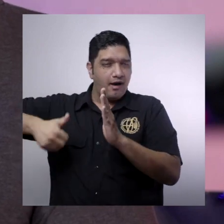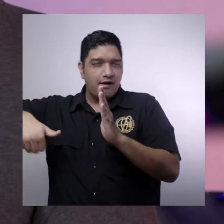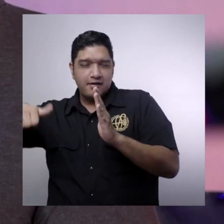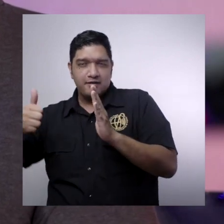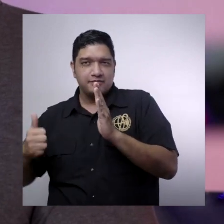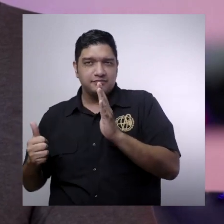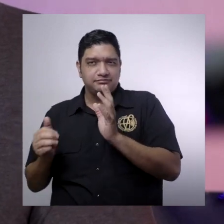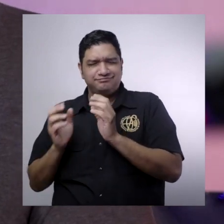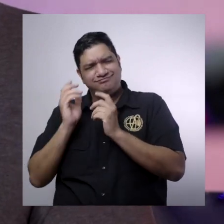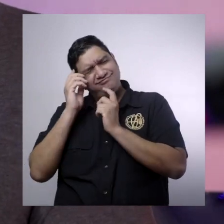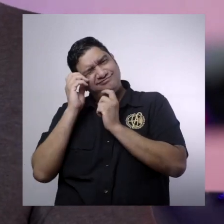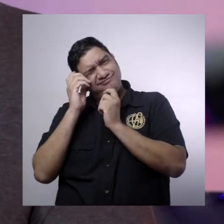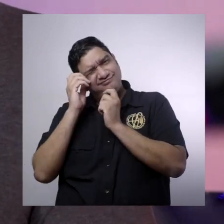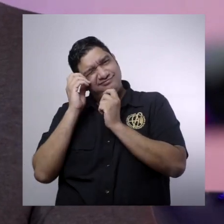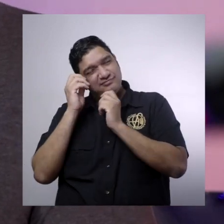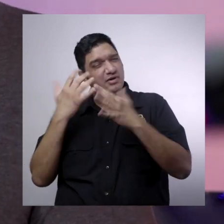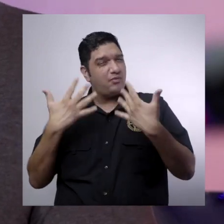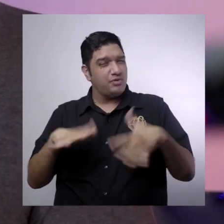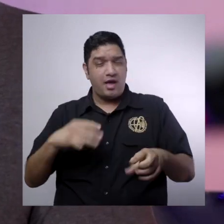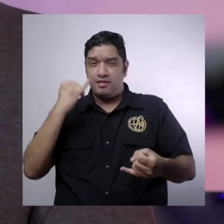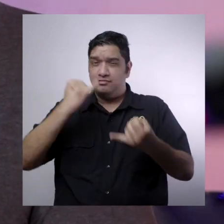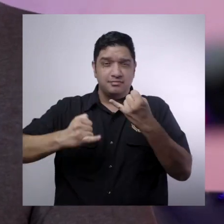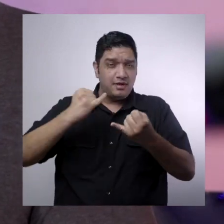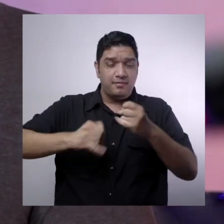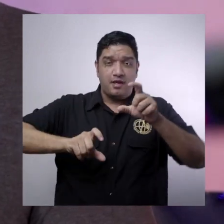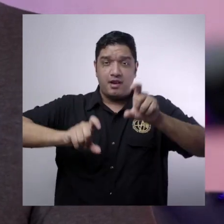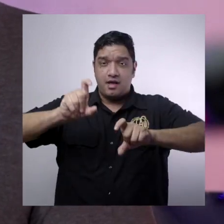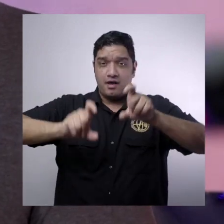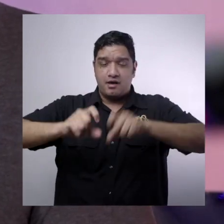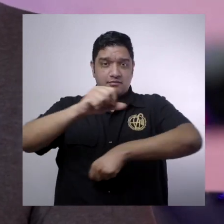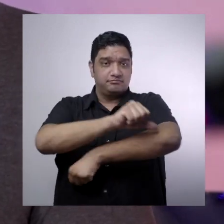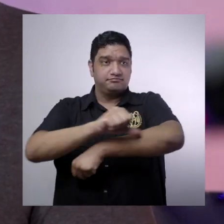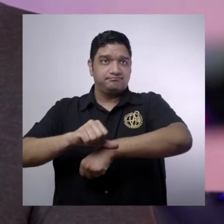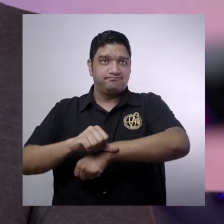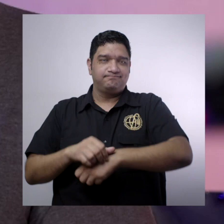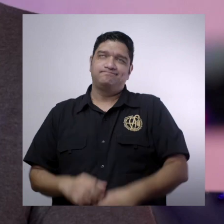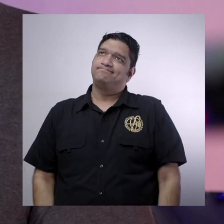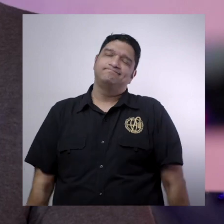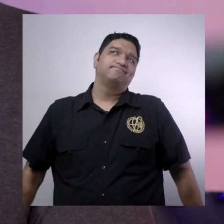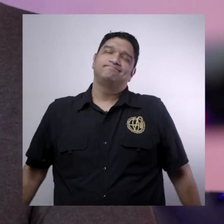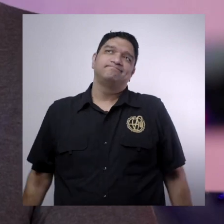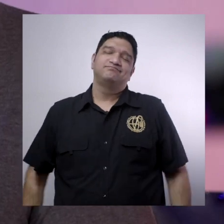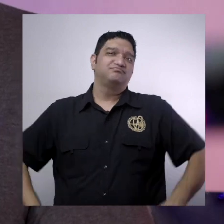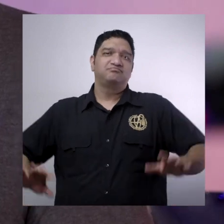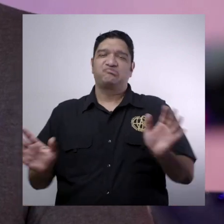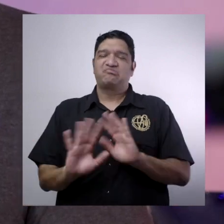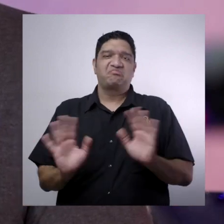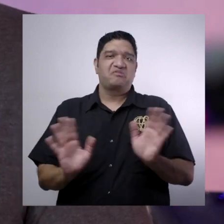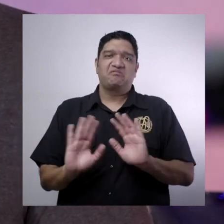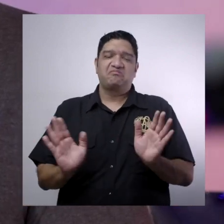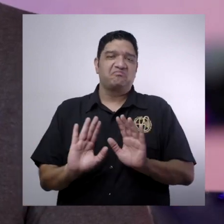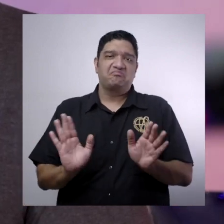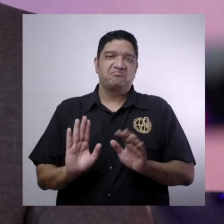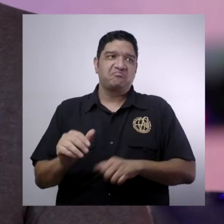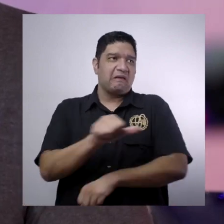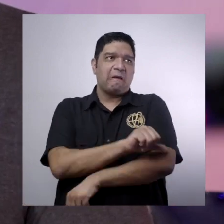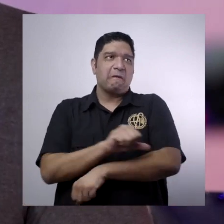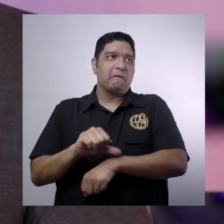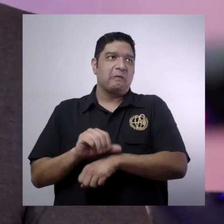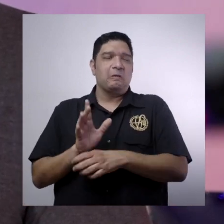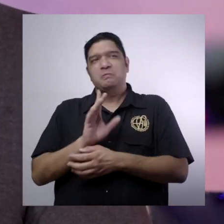Pero al final de la carrera, pues me di cuenta que en realidad lo que yo quería